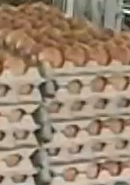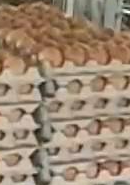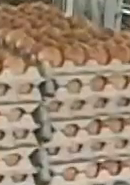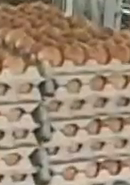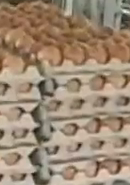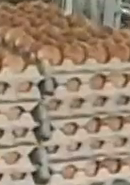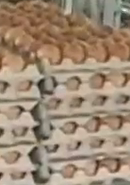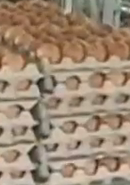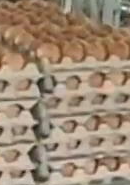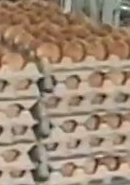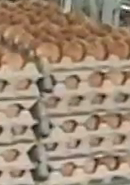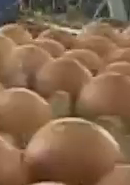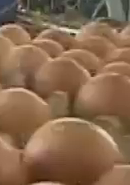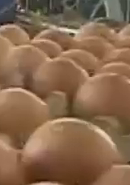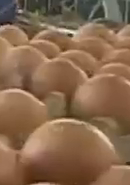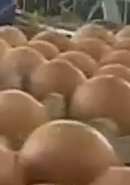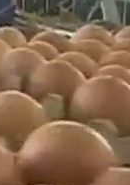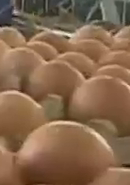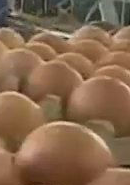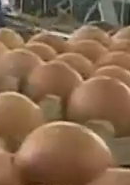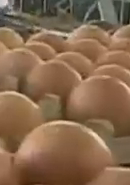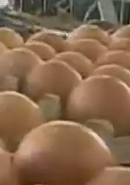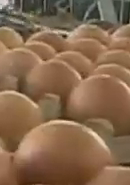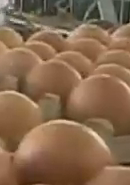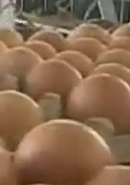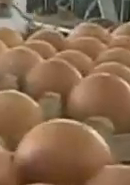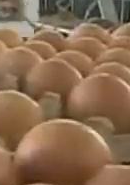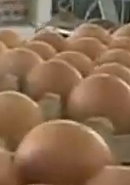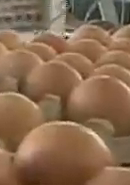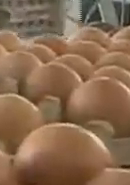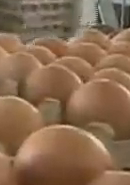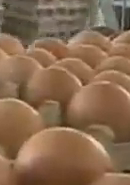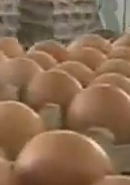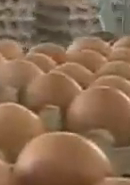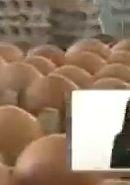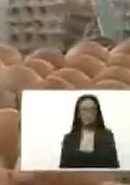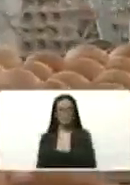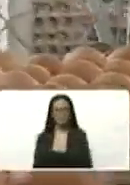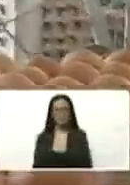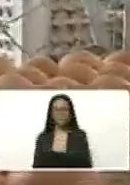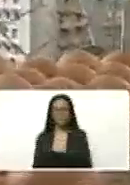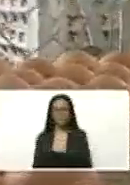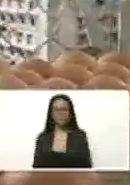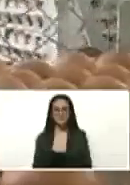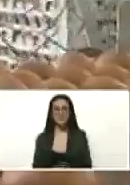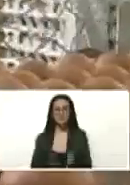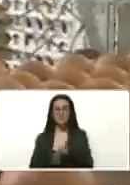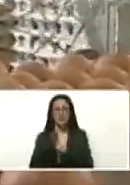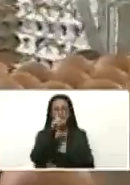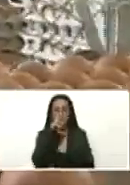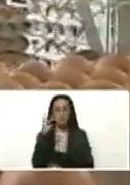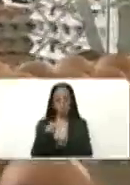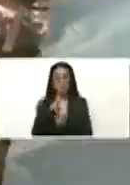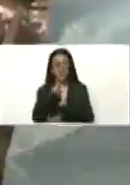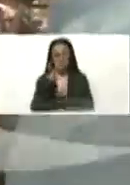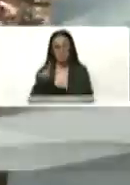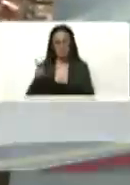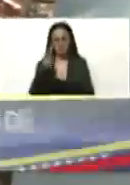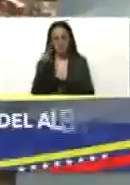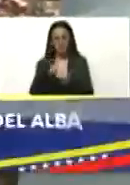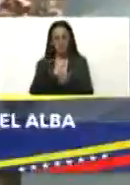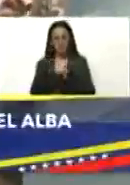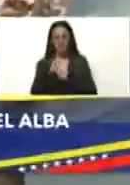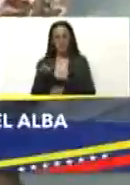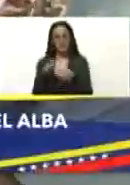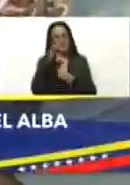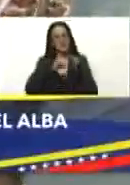queremos superarnos el año del 2021 con el 2022 y así sucesivamente. Yo quiero que María Alejandra nos explique cómo ha